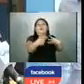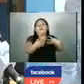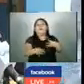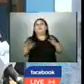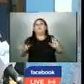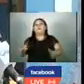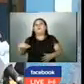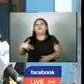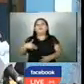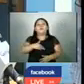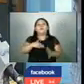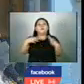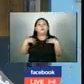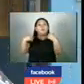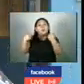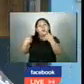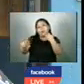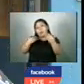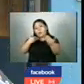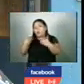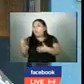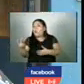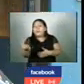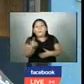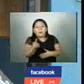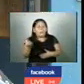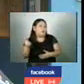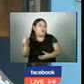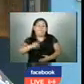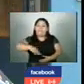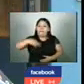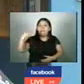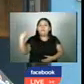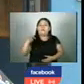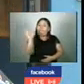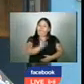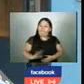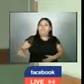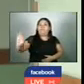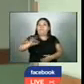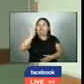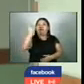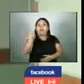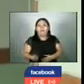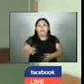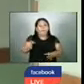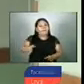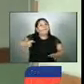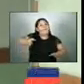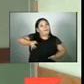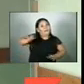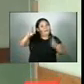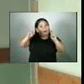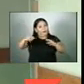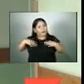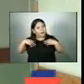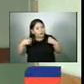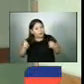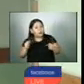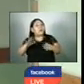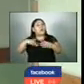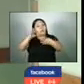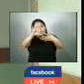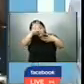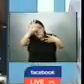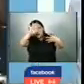Francisco Alaví, no se trata de la cantidad, sino de la calidad de los profesionales, por lo que posteriormente se hará